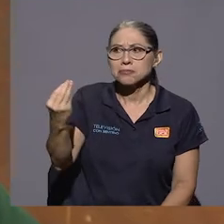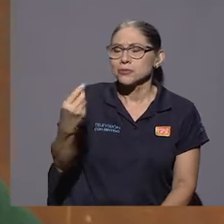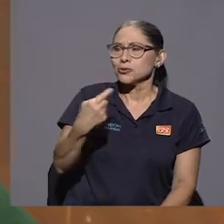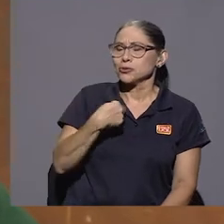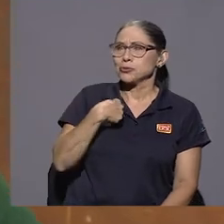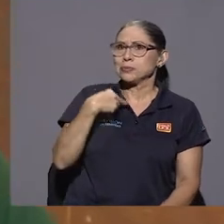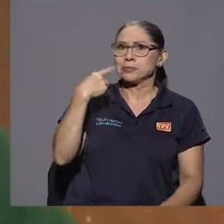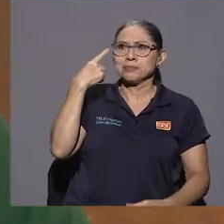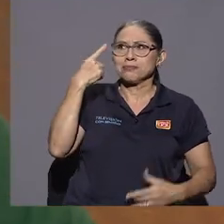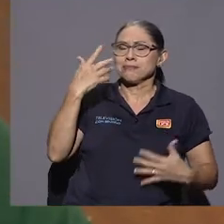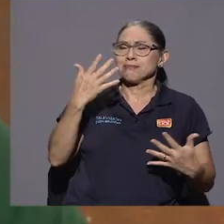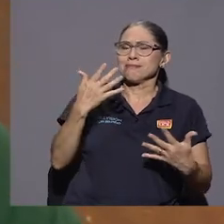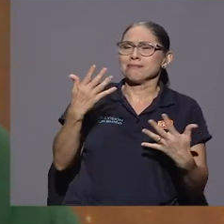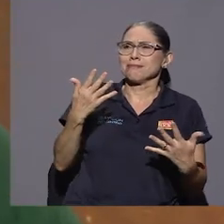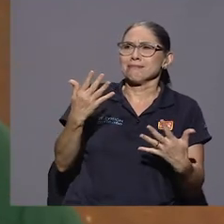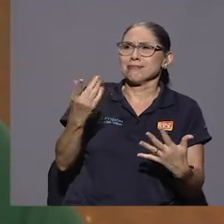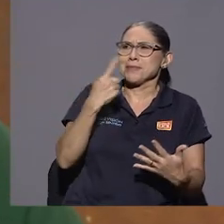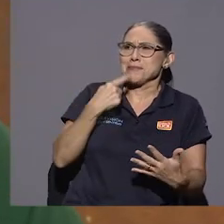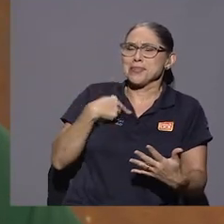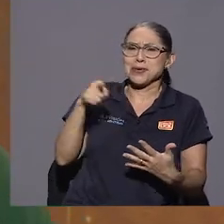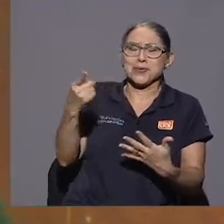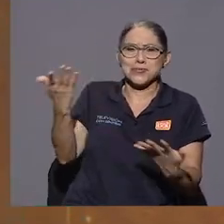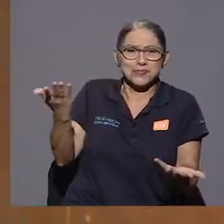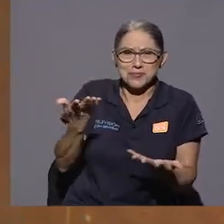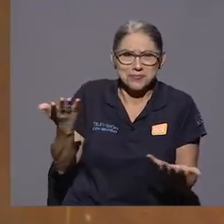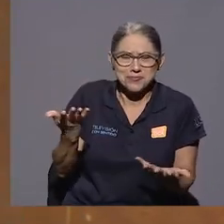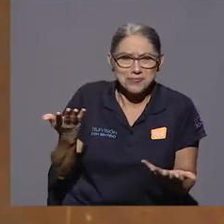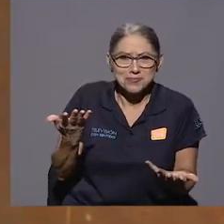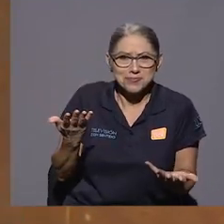Y uno quedaba mareado. ¿Qué me quiso decir esta señora?